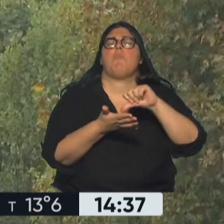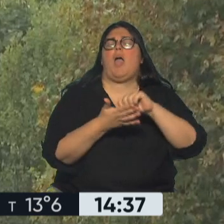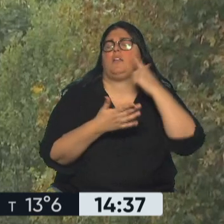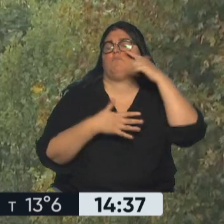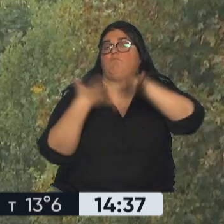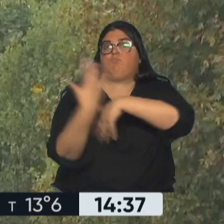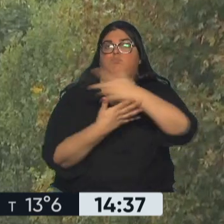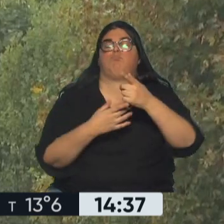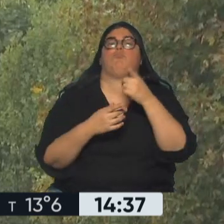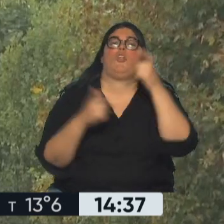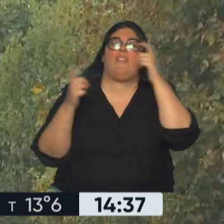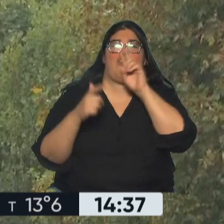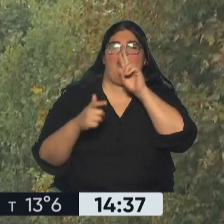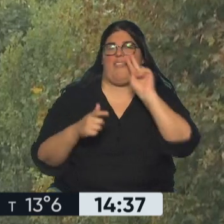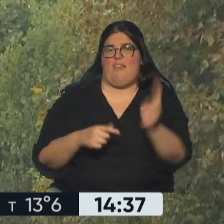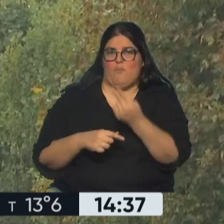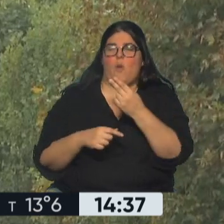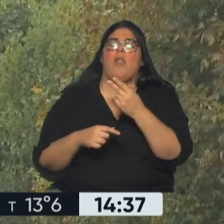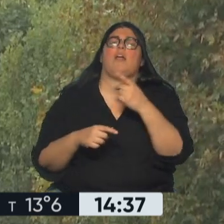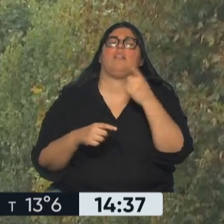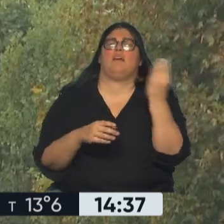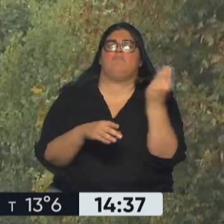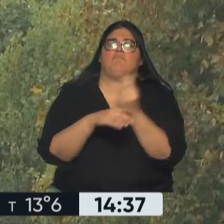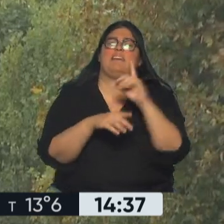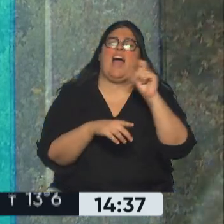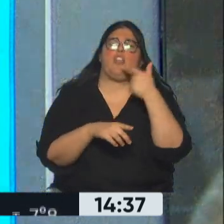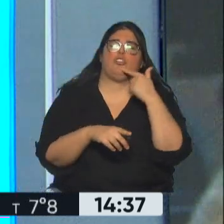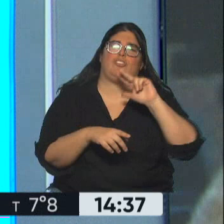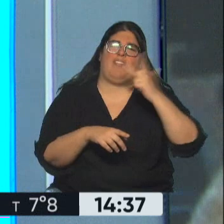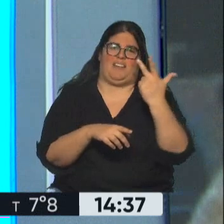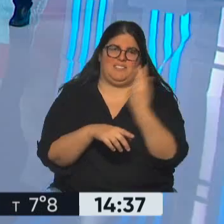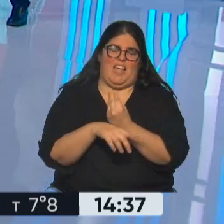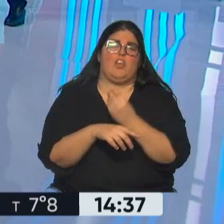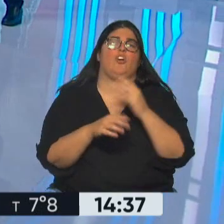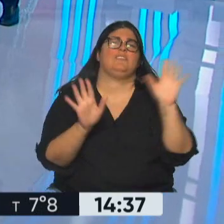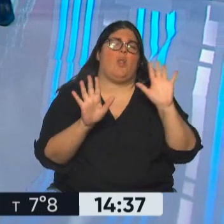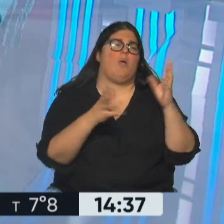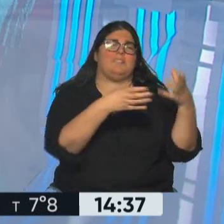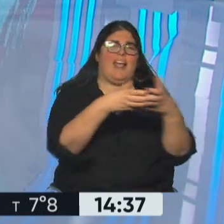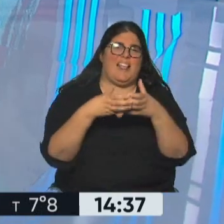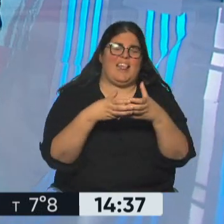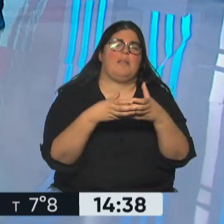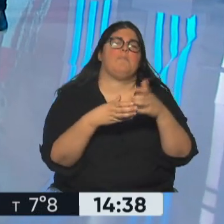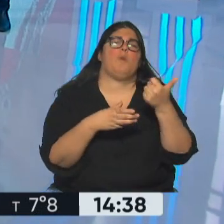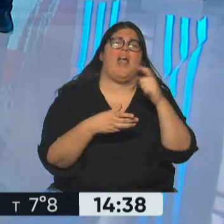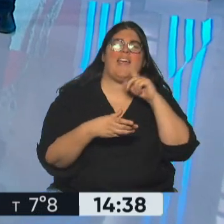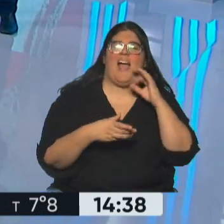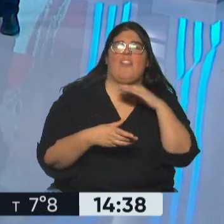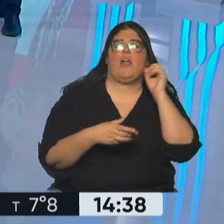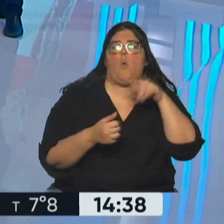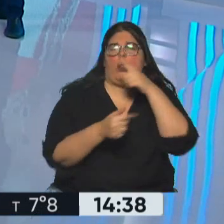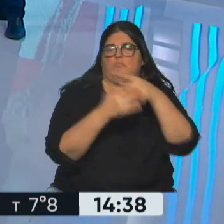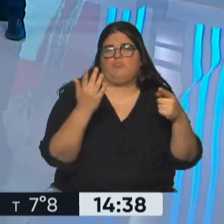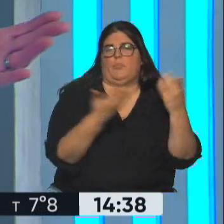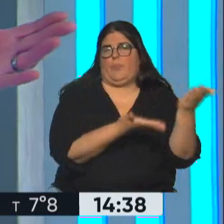que ha sucedido con la reina y la llegada de Carlos III. Saludamos ya mismo a todo el equipo, Leticia, Ever, Juan, Alejandra, bienvenidos. A